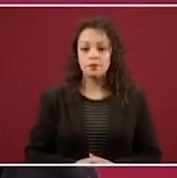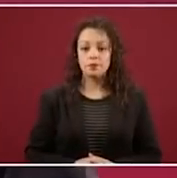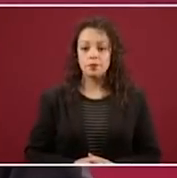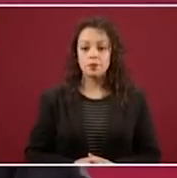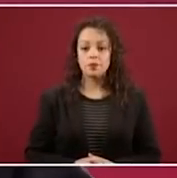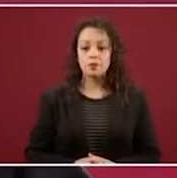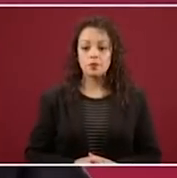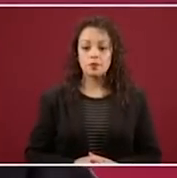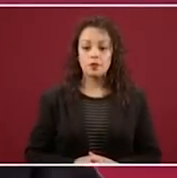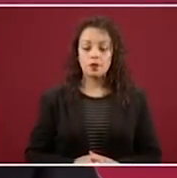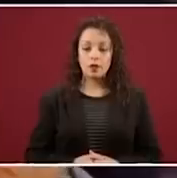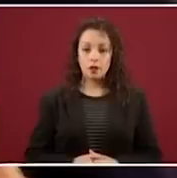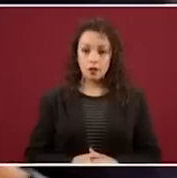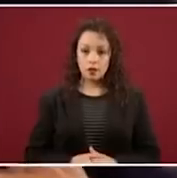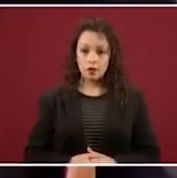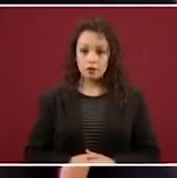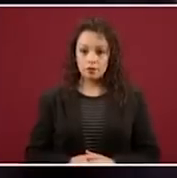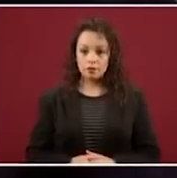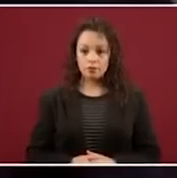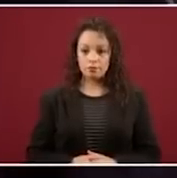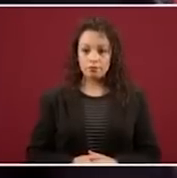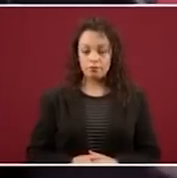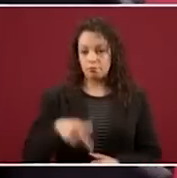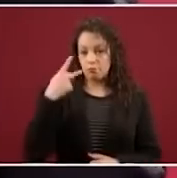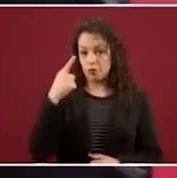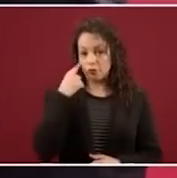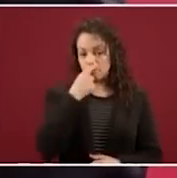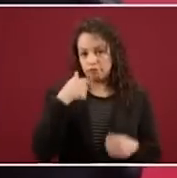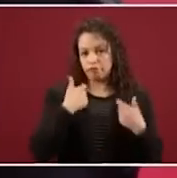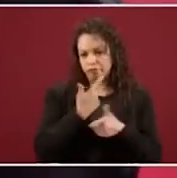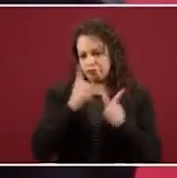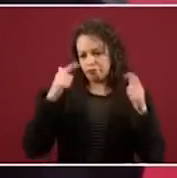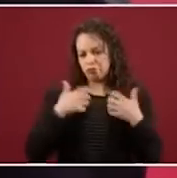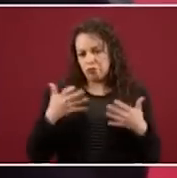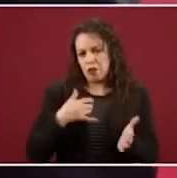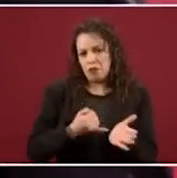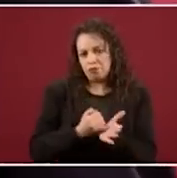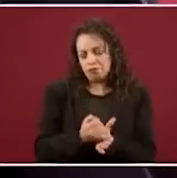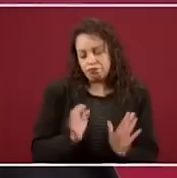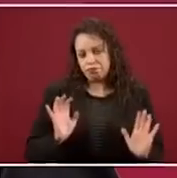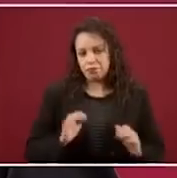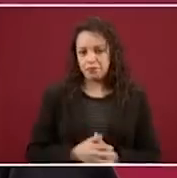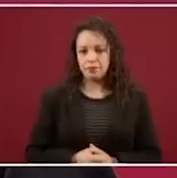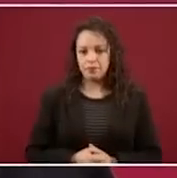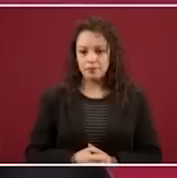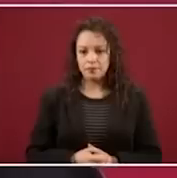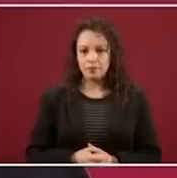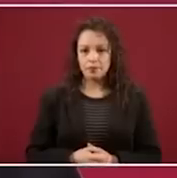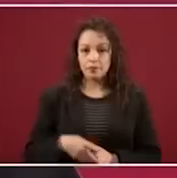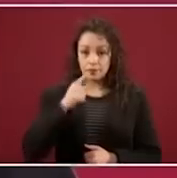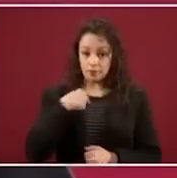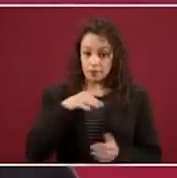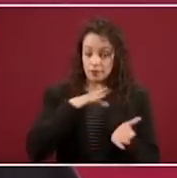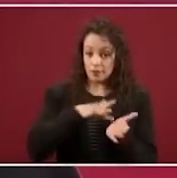y que ellos en libertad resolvieran, pero no nosotros alentar un sistema